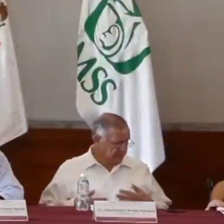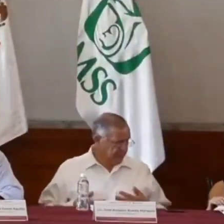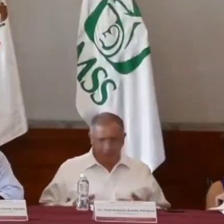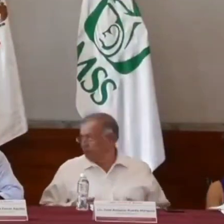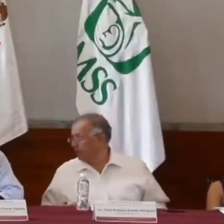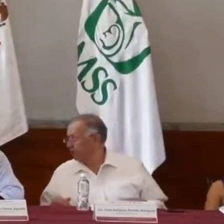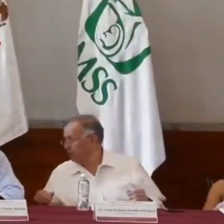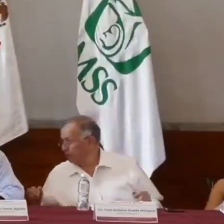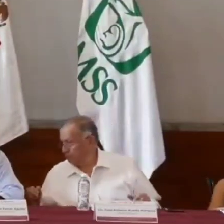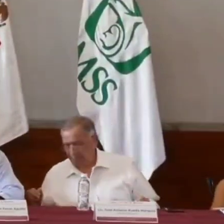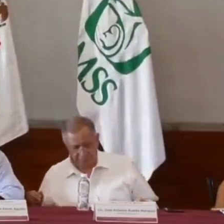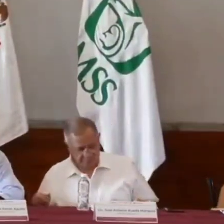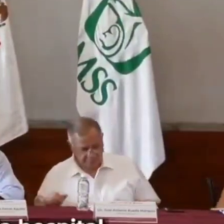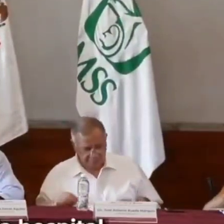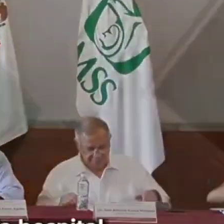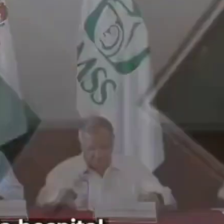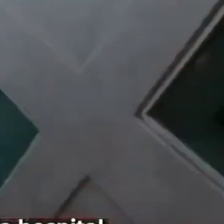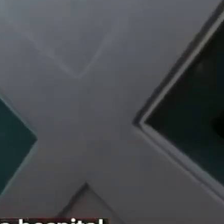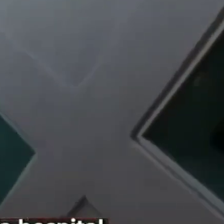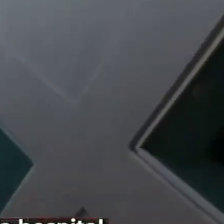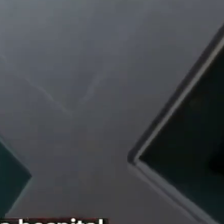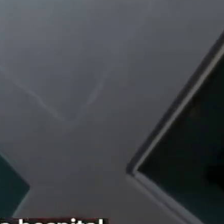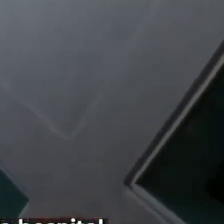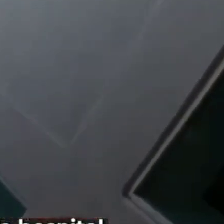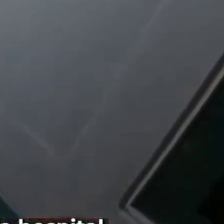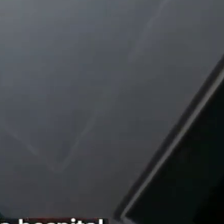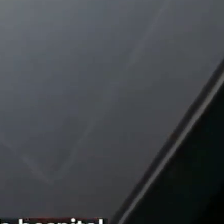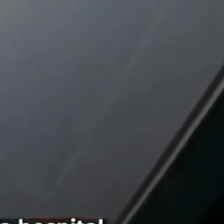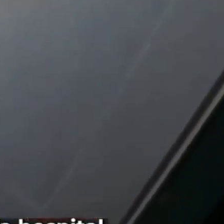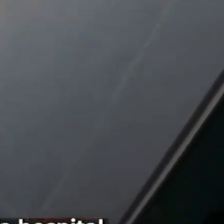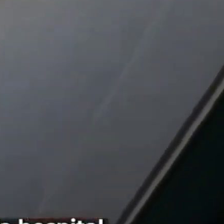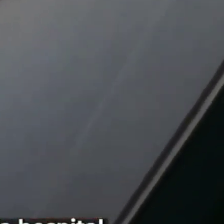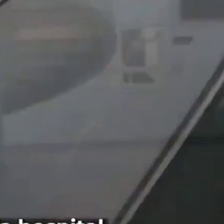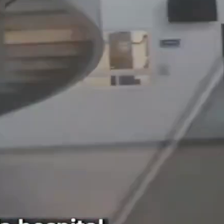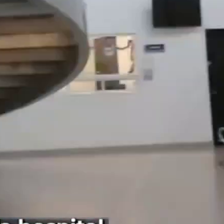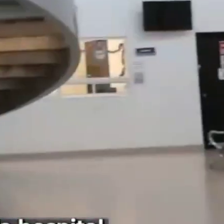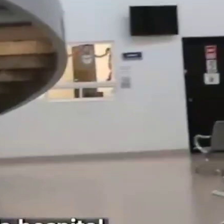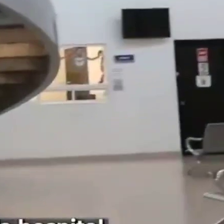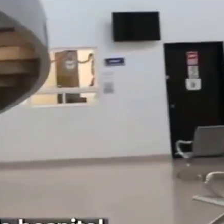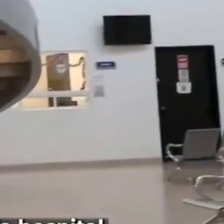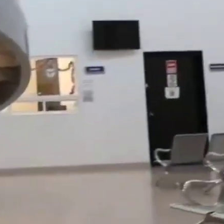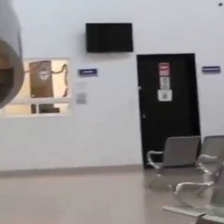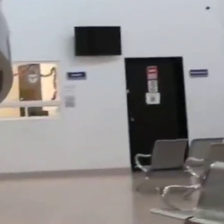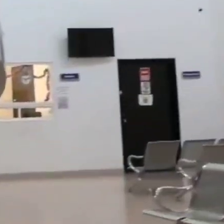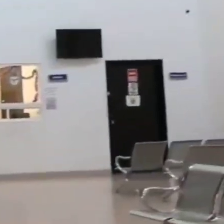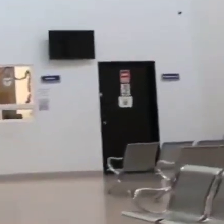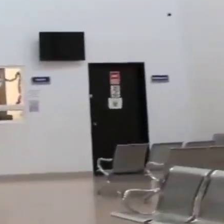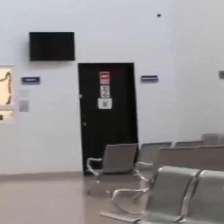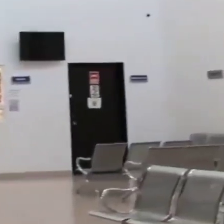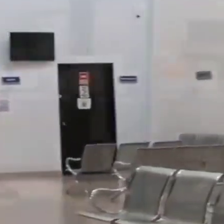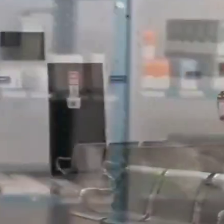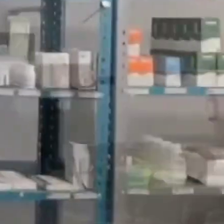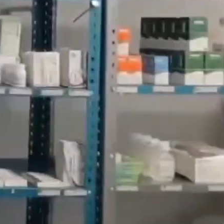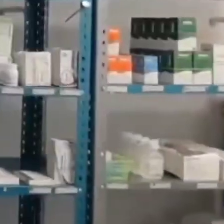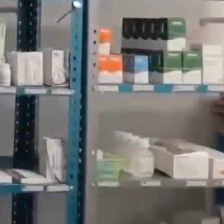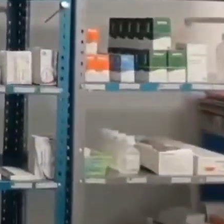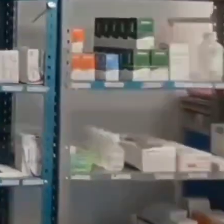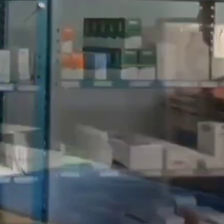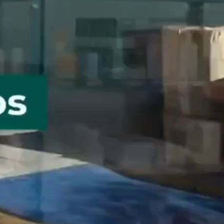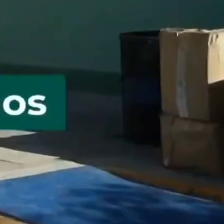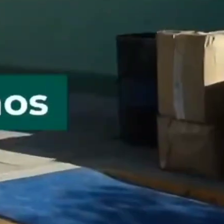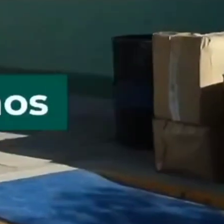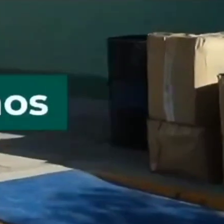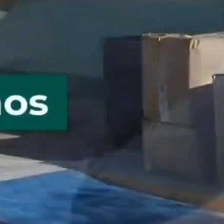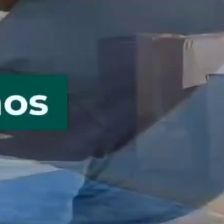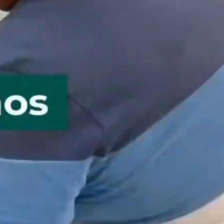el nuevo modelo de atención médica y mejorar la conservación e infraestructura en cada hospital, farmacia, almacén,